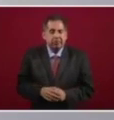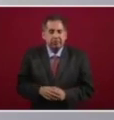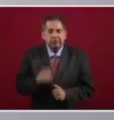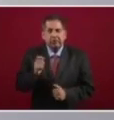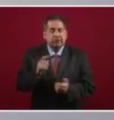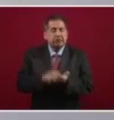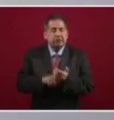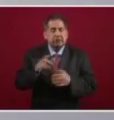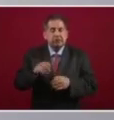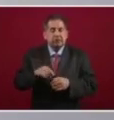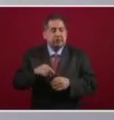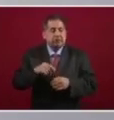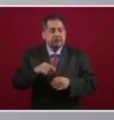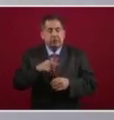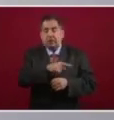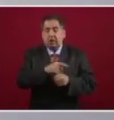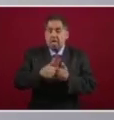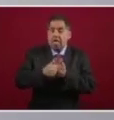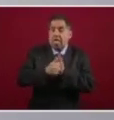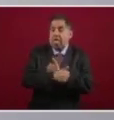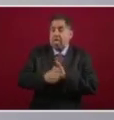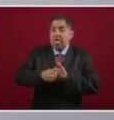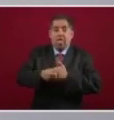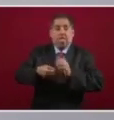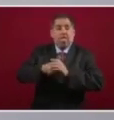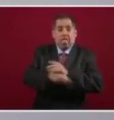es más lo que ha ocultado,